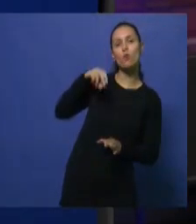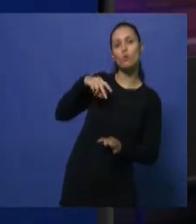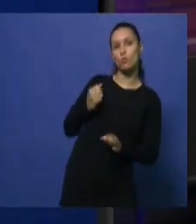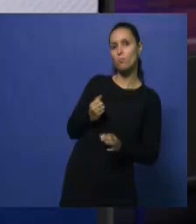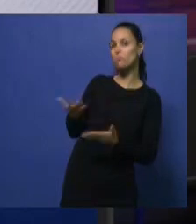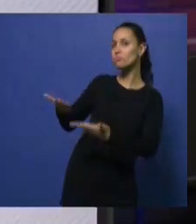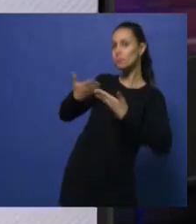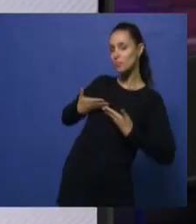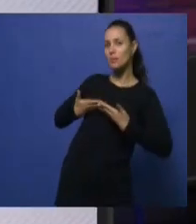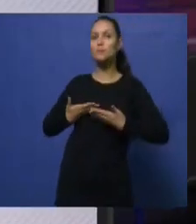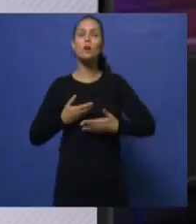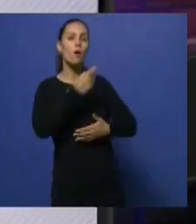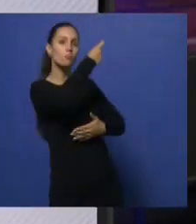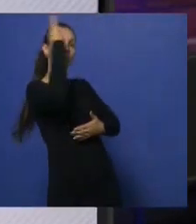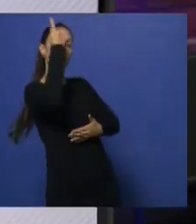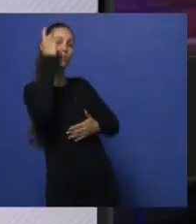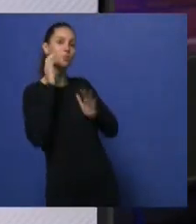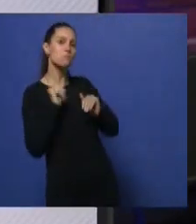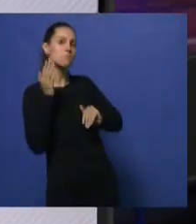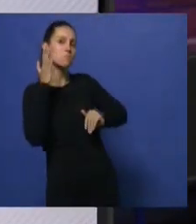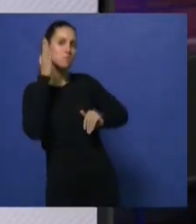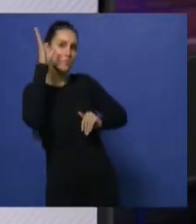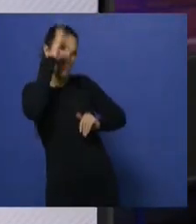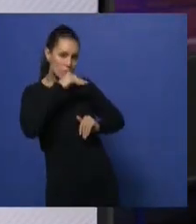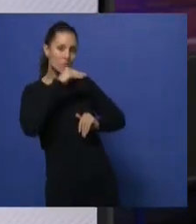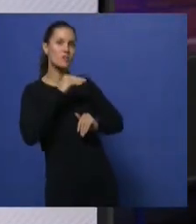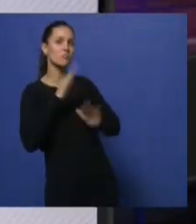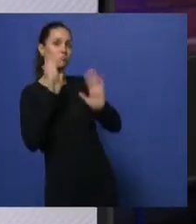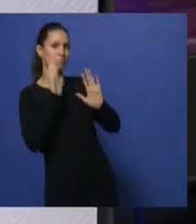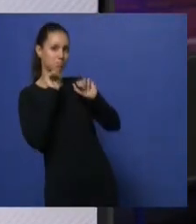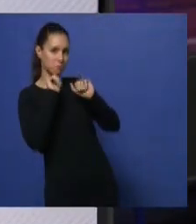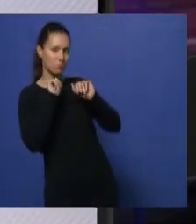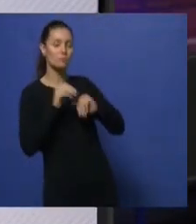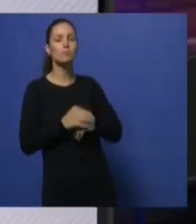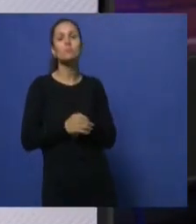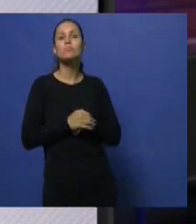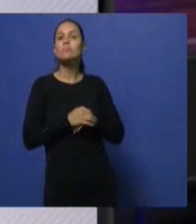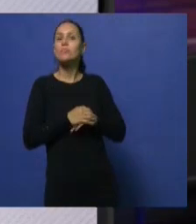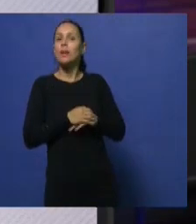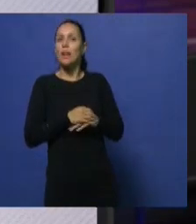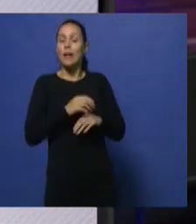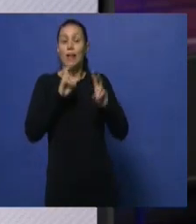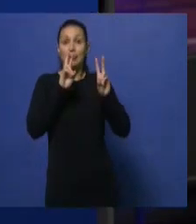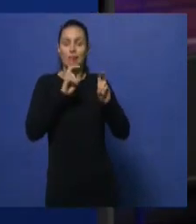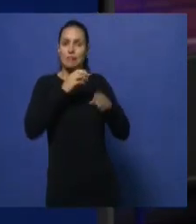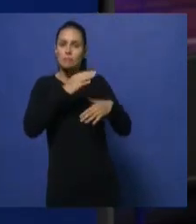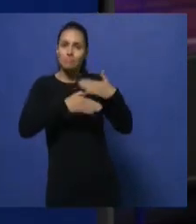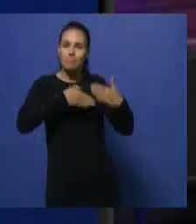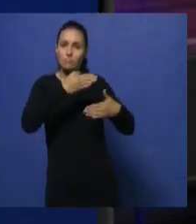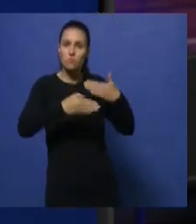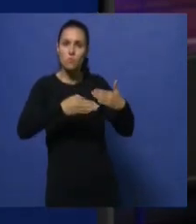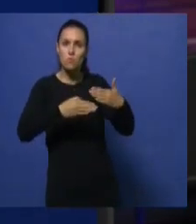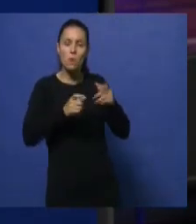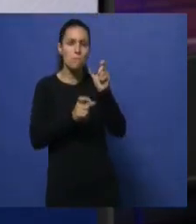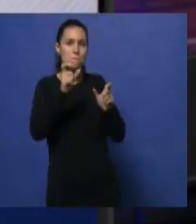conector buenas noches es algo para todos para cuando empiezan a jugar los que tienen traje y corbata en el fútbol es